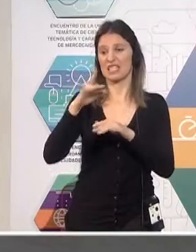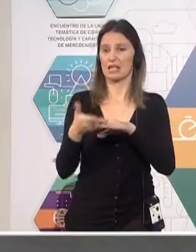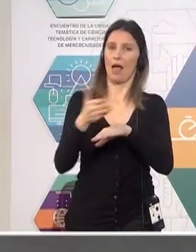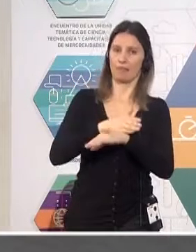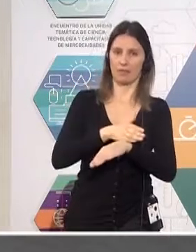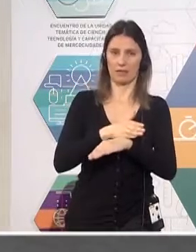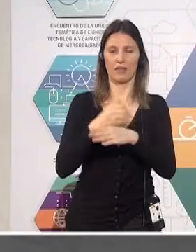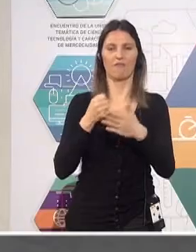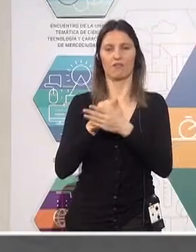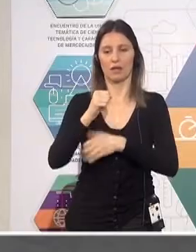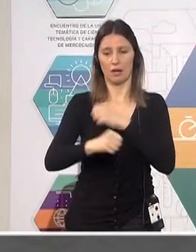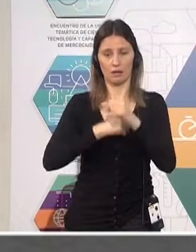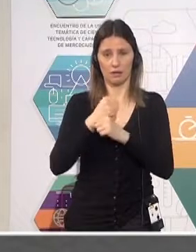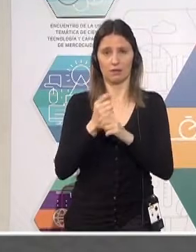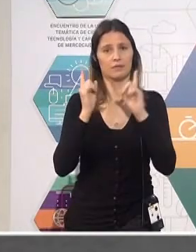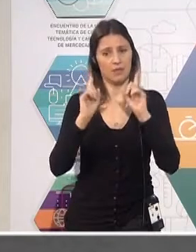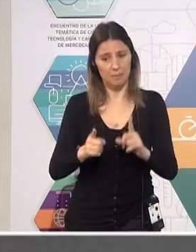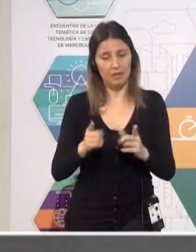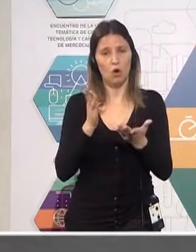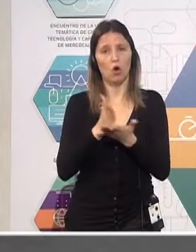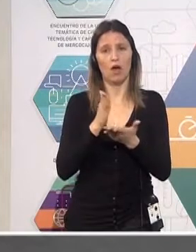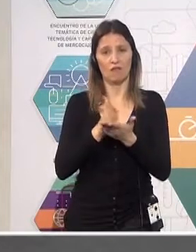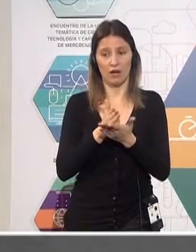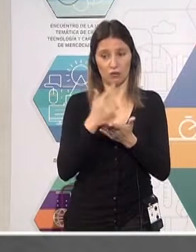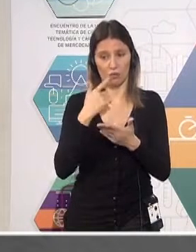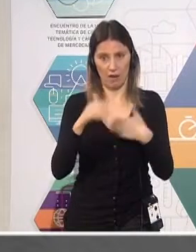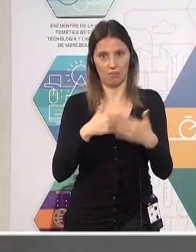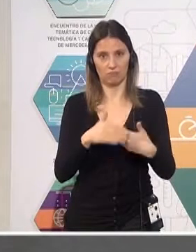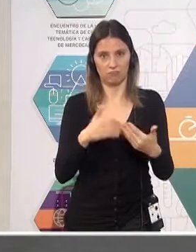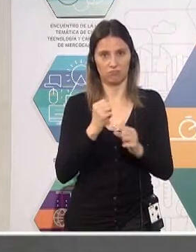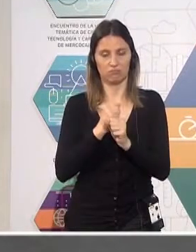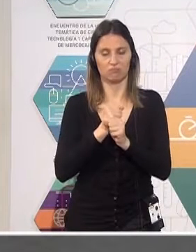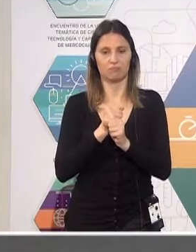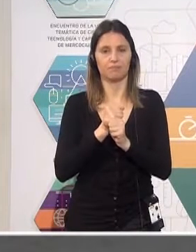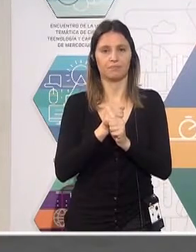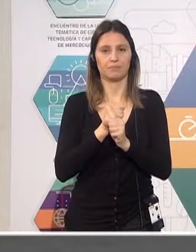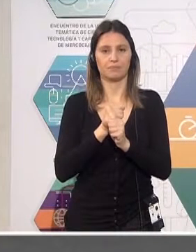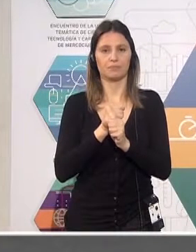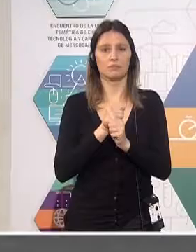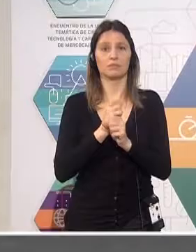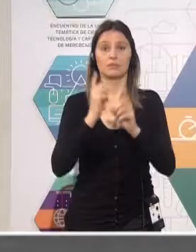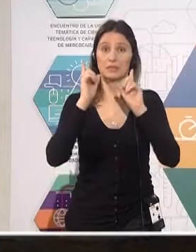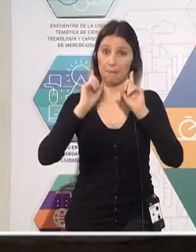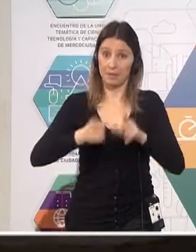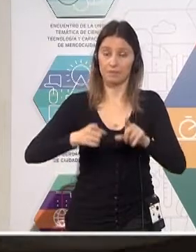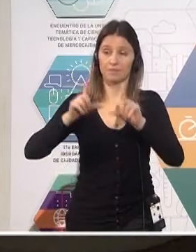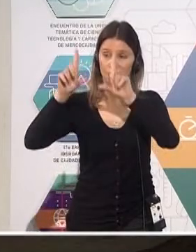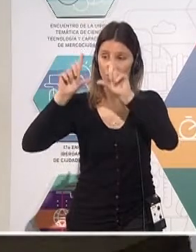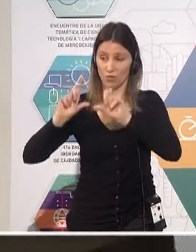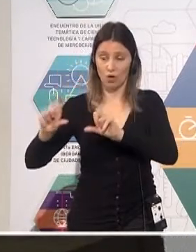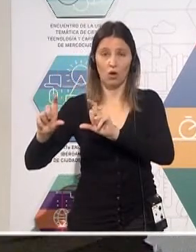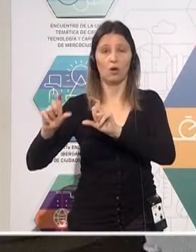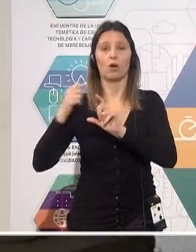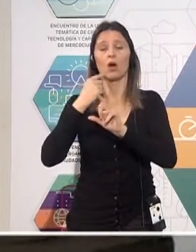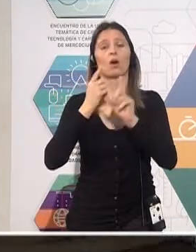así que estamos también desde colaborando en ese sentido y lo que tenemos a la derecha que si bien tiene que